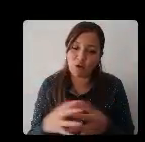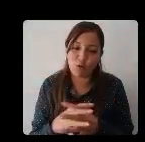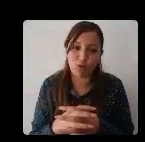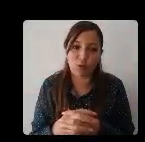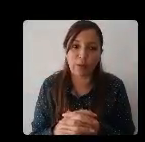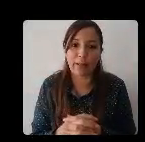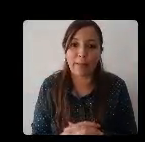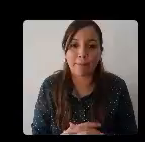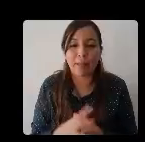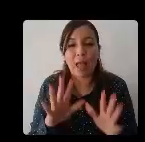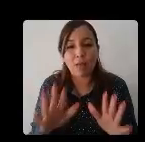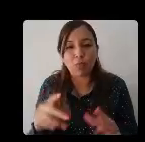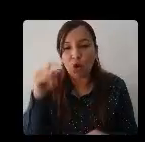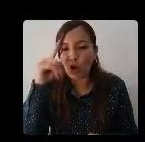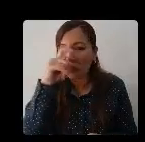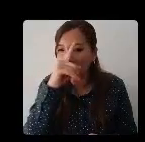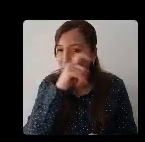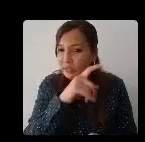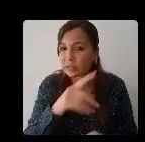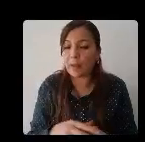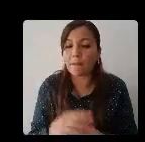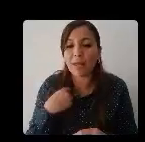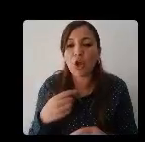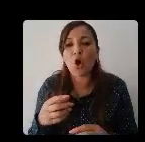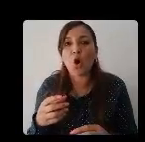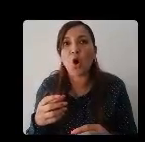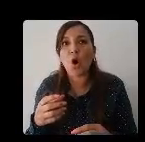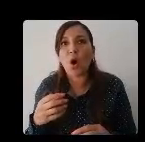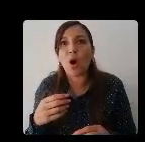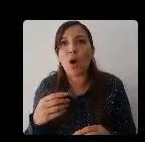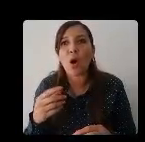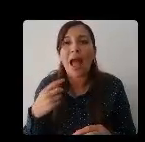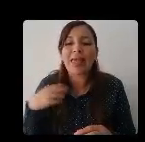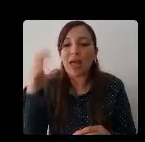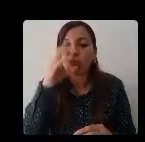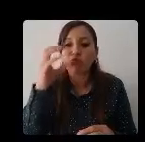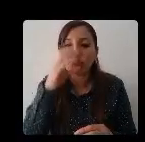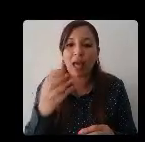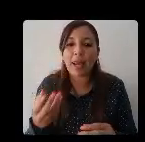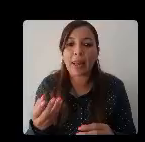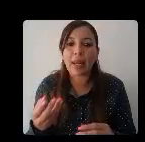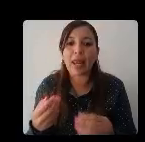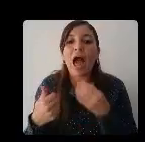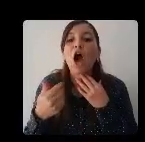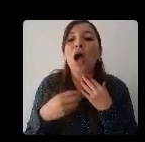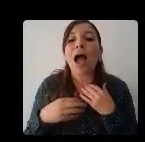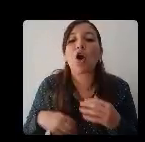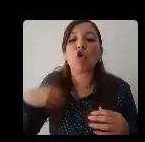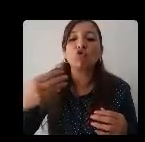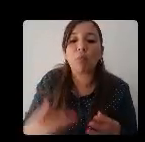dar brindar mejorar su calidad de vida de nuestra gente que vive dentro de nuestra comunidad, ¿no?